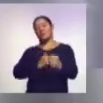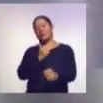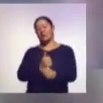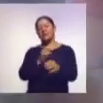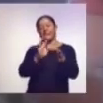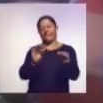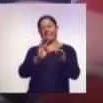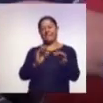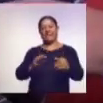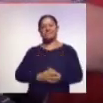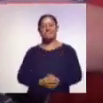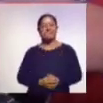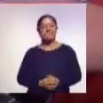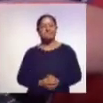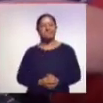detalles.